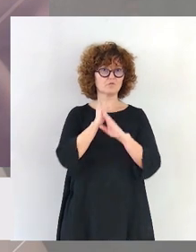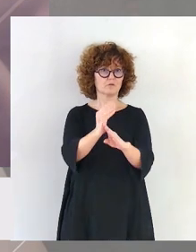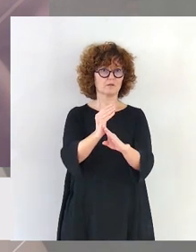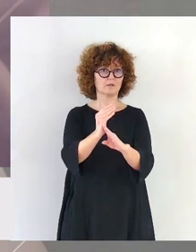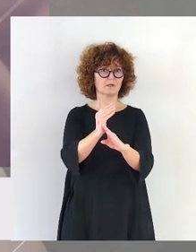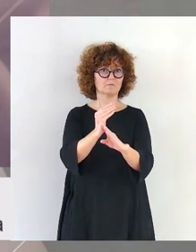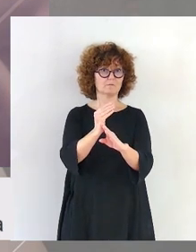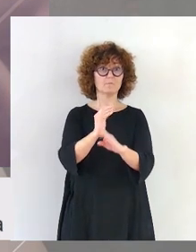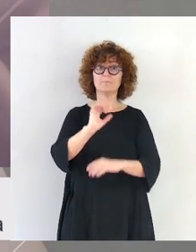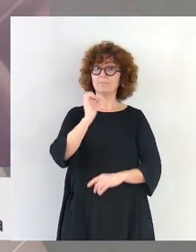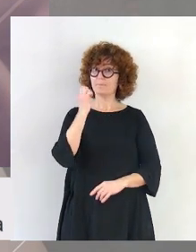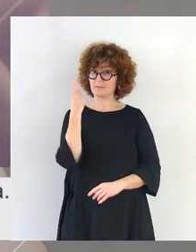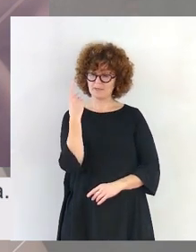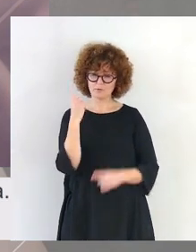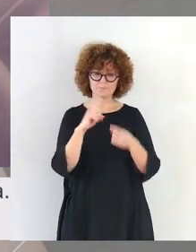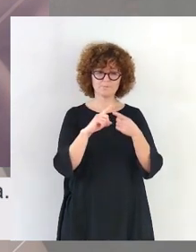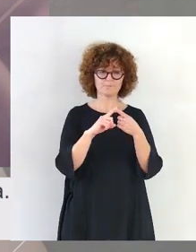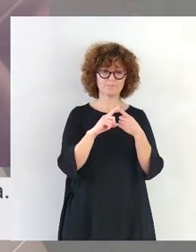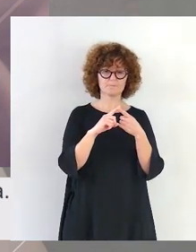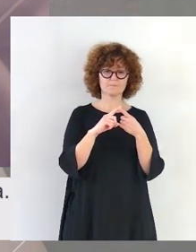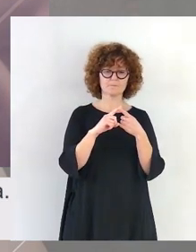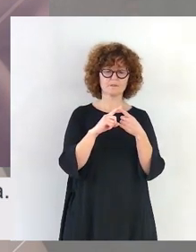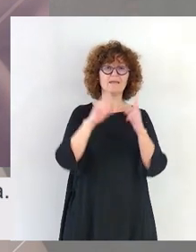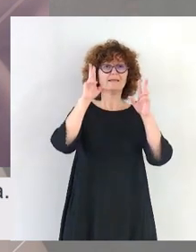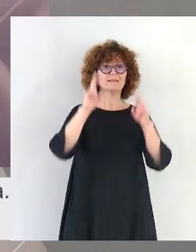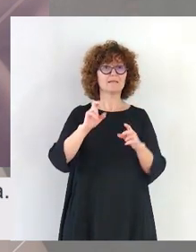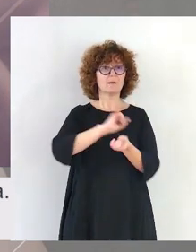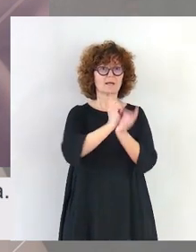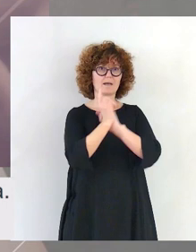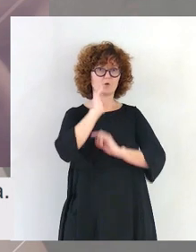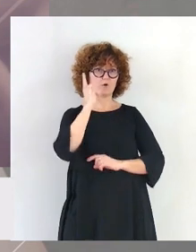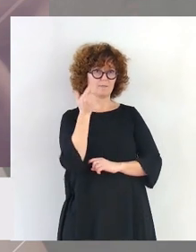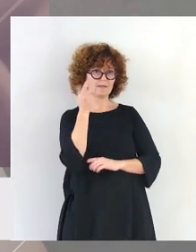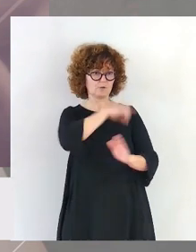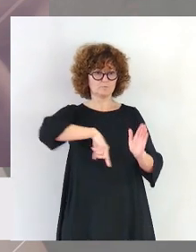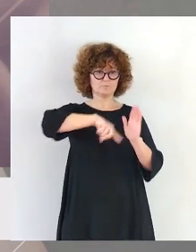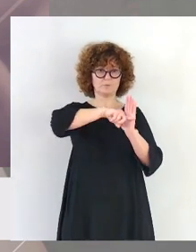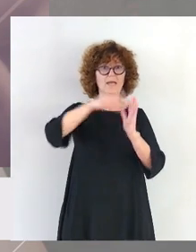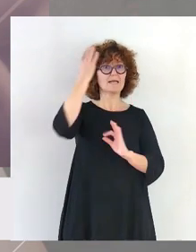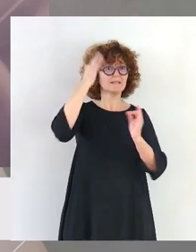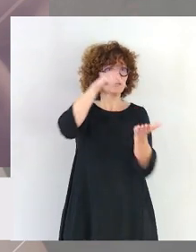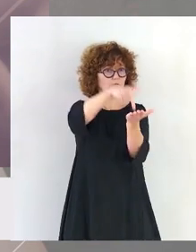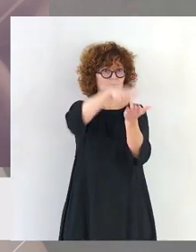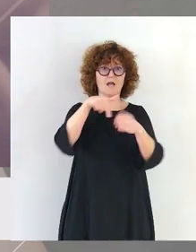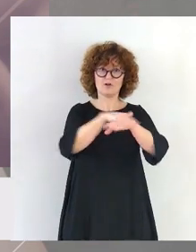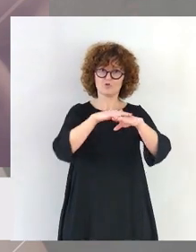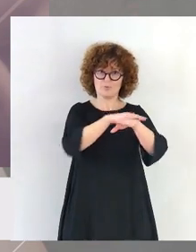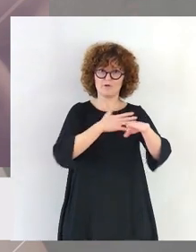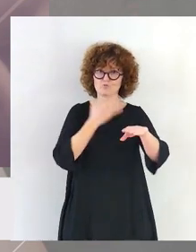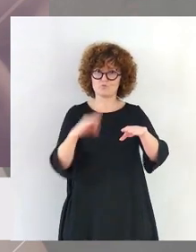para uno que la cuestión del cambio climático sea un criterio que exigira los